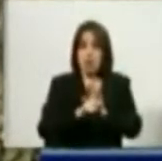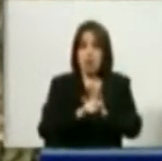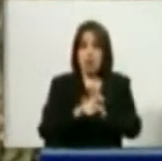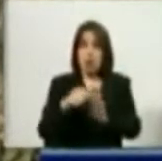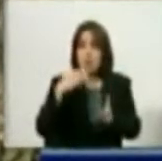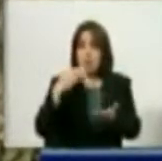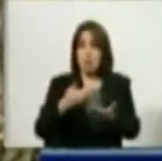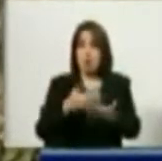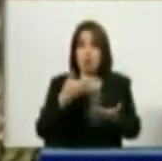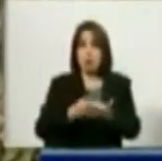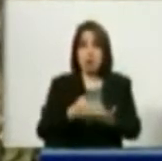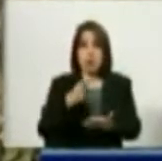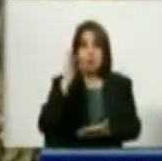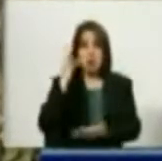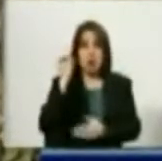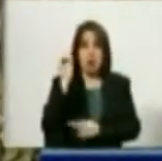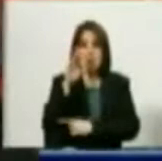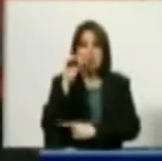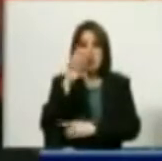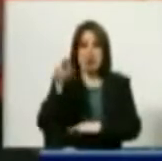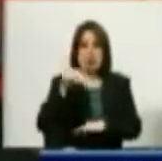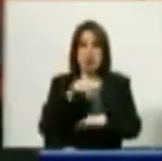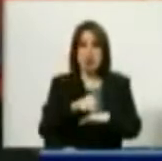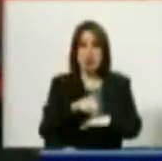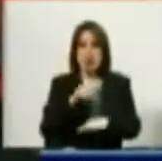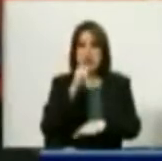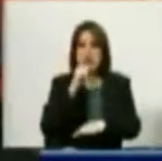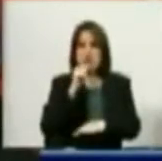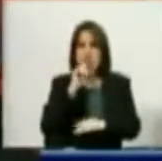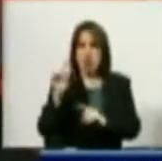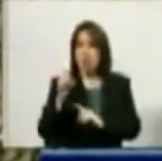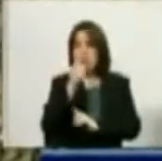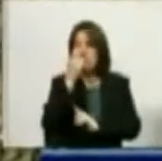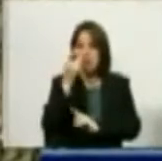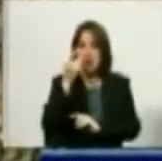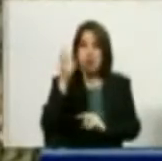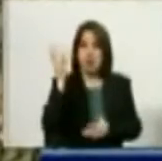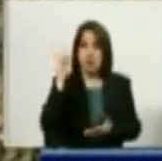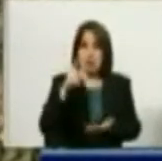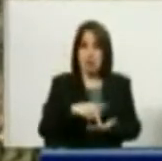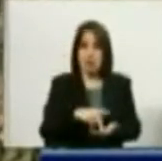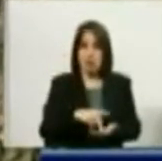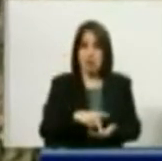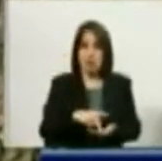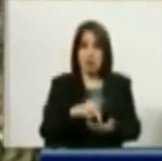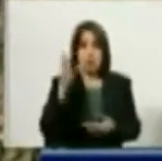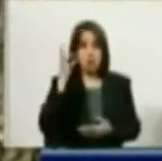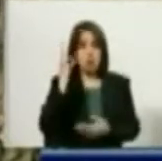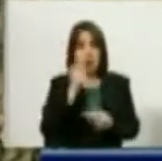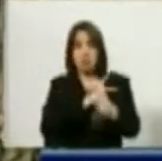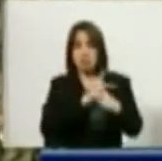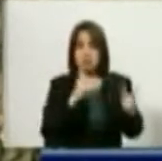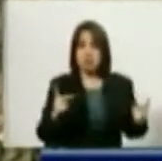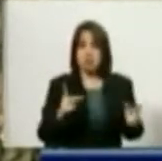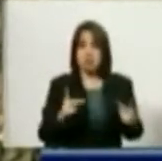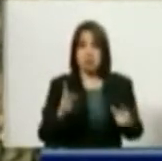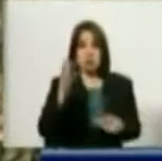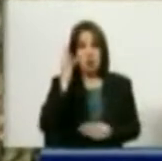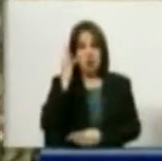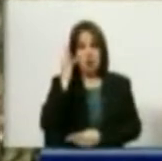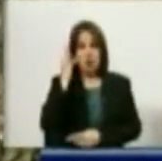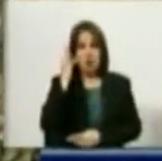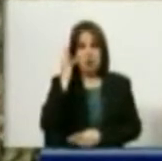propongo cadena Bastida en la asamblea nacional Constituyente sea la primera que llevemos para allá Porque esa mujer con su valentía se encerraba a Dina